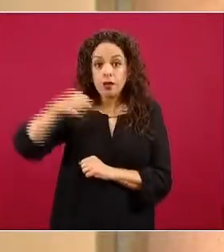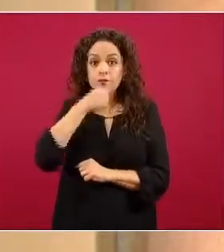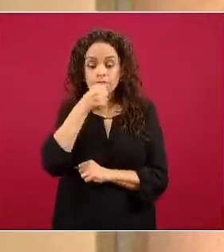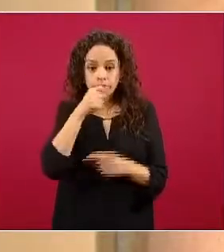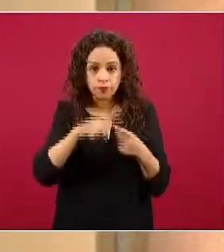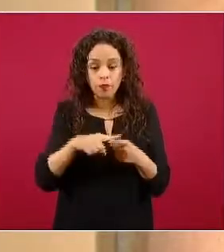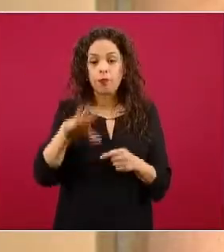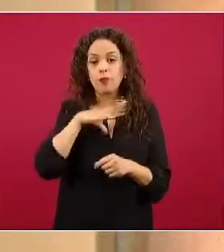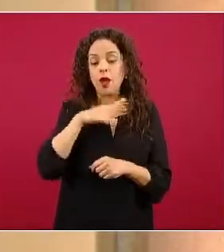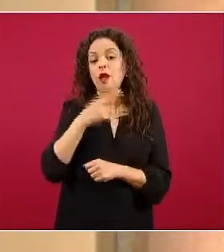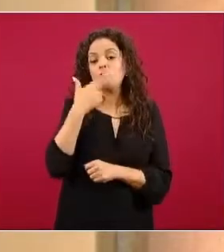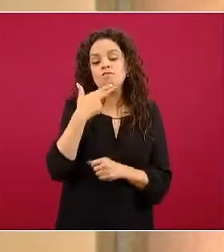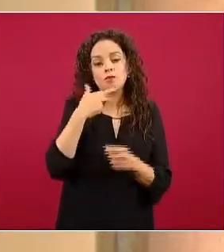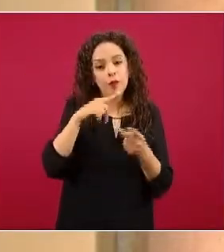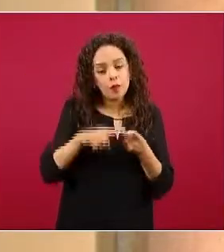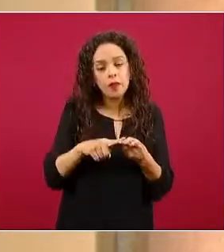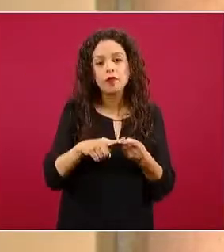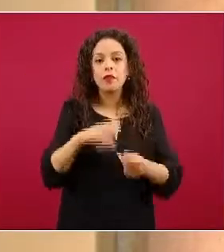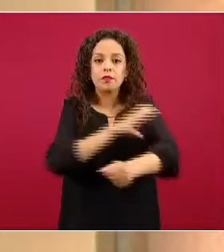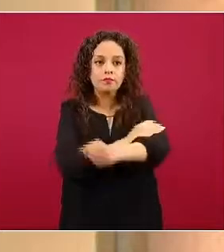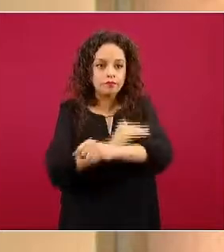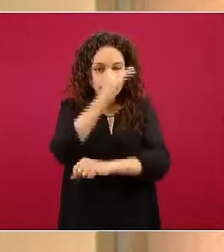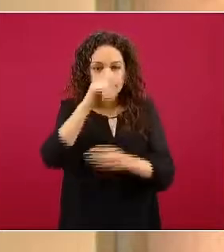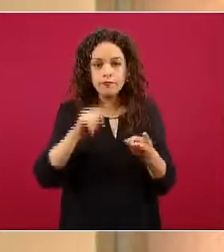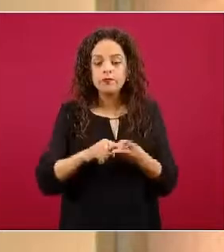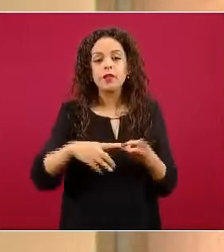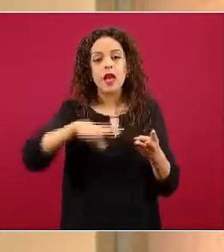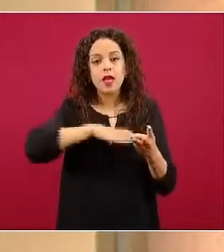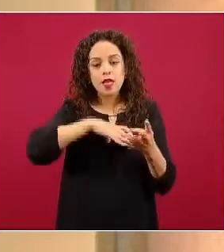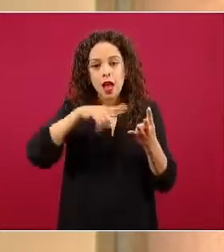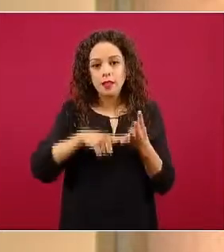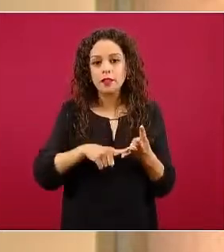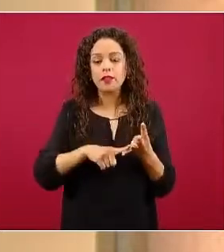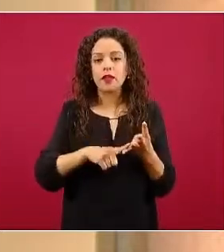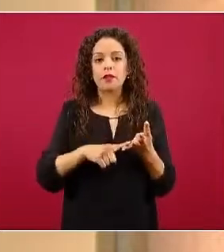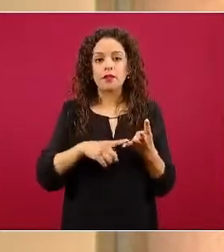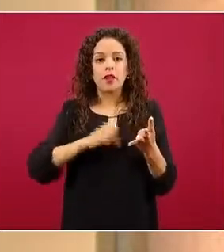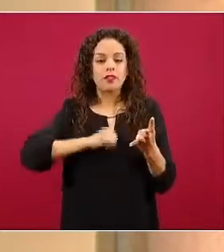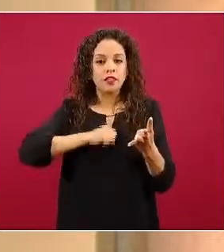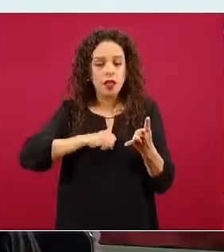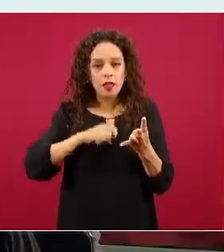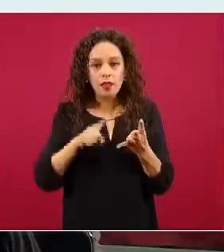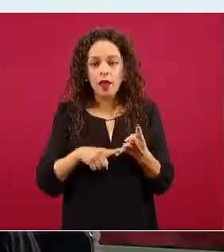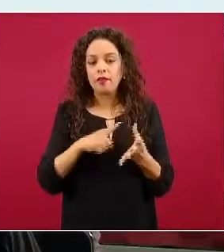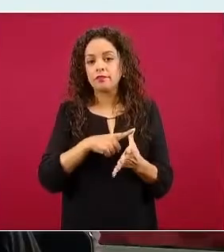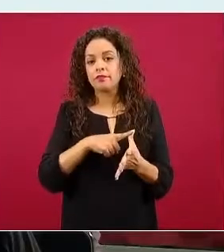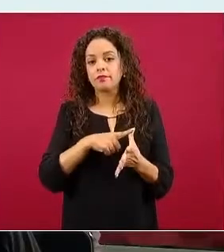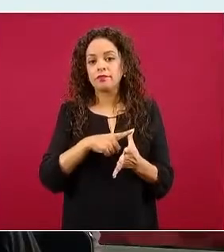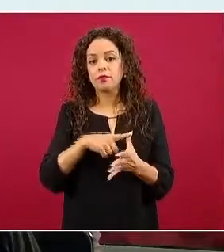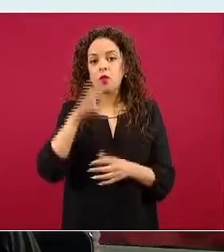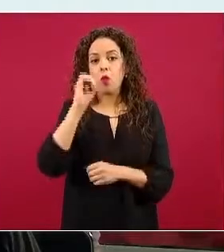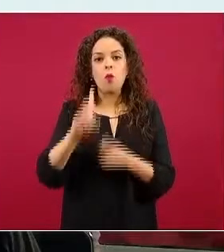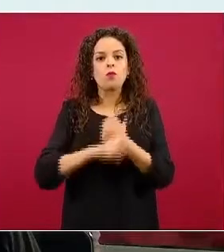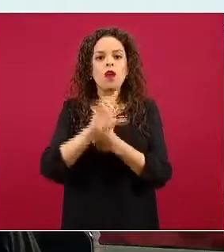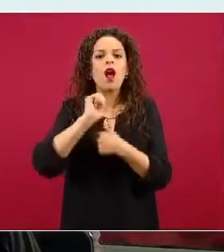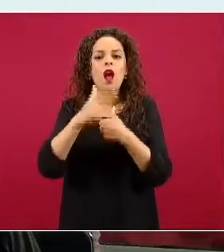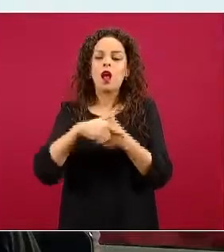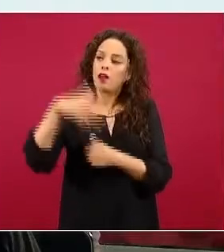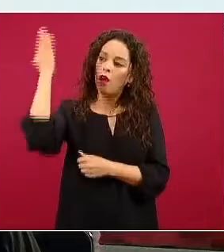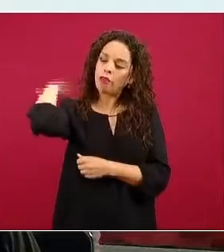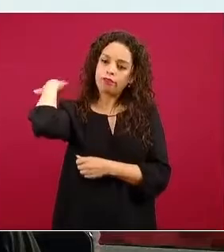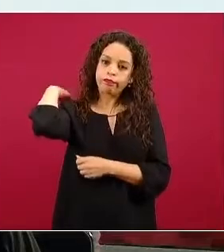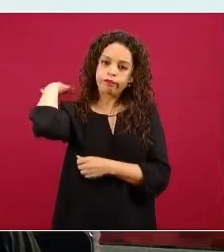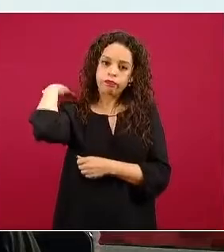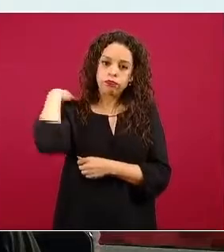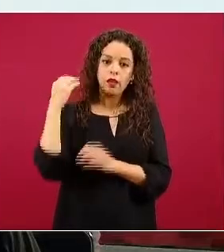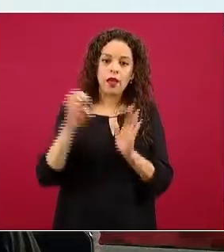diabetes, vivir con hipertensión, vivir con cáncer, con VIH, con enfermedad pulmonar obstructiva